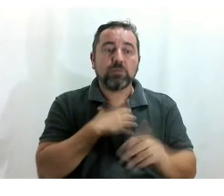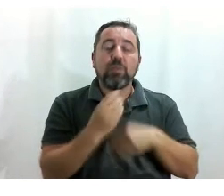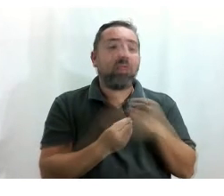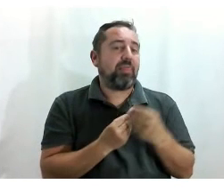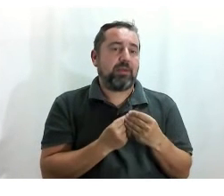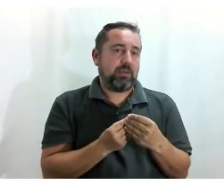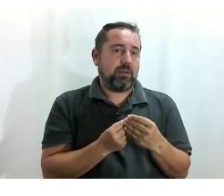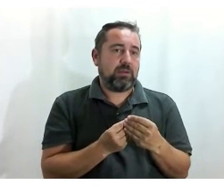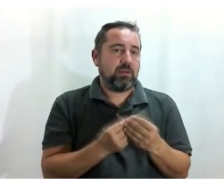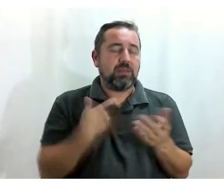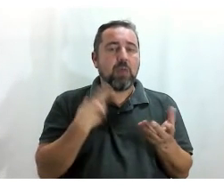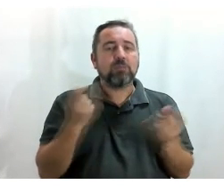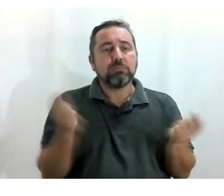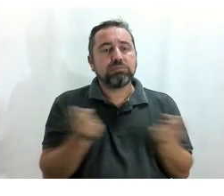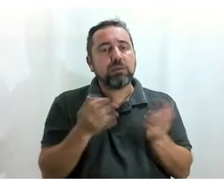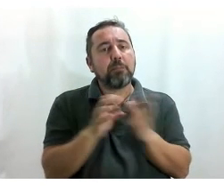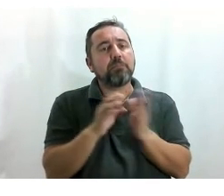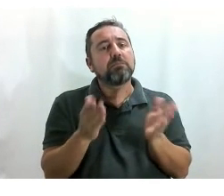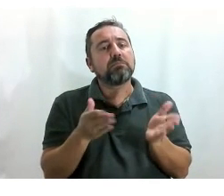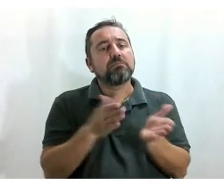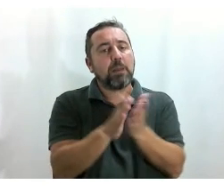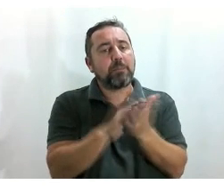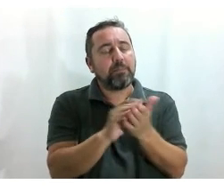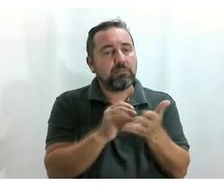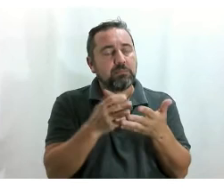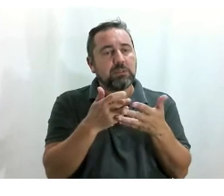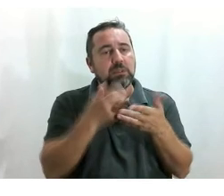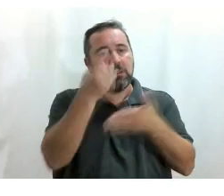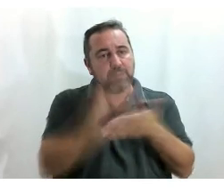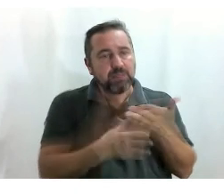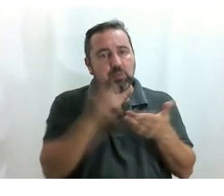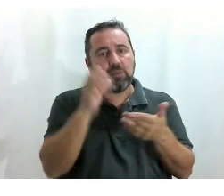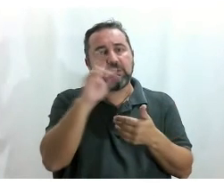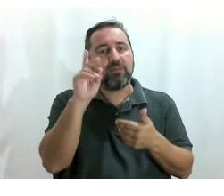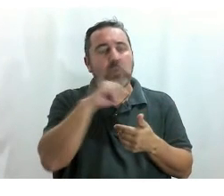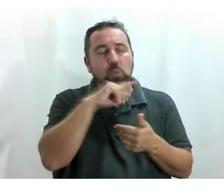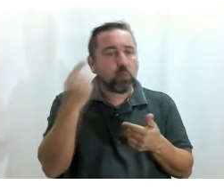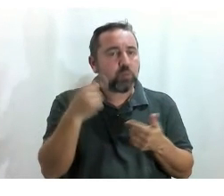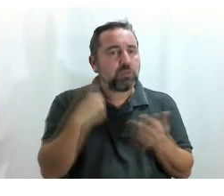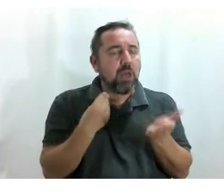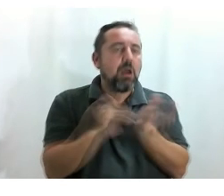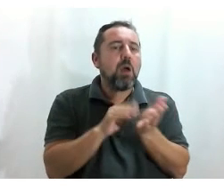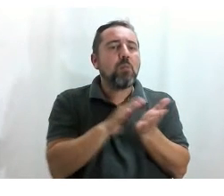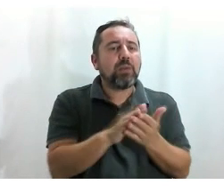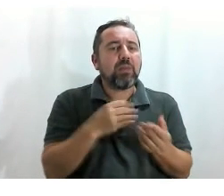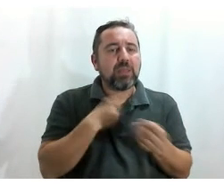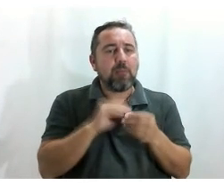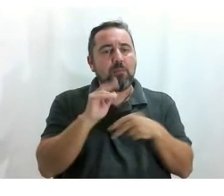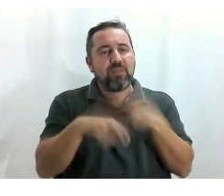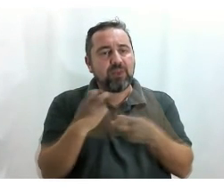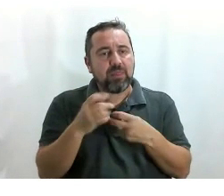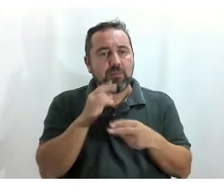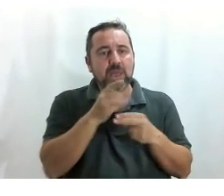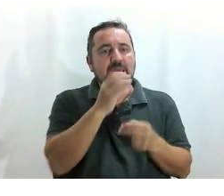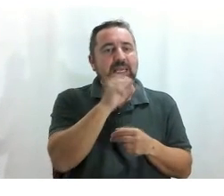que se ha salido en prensa no hace mucho, que un científico ruso ha publicado que está modificando mediante